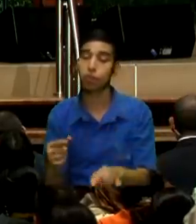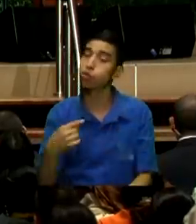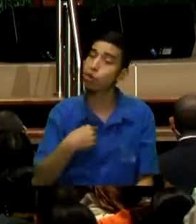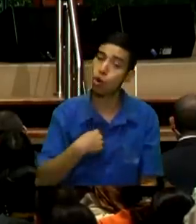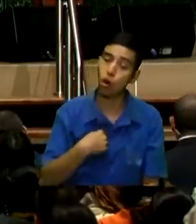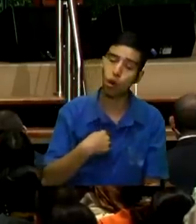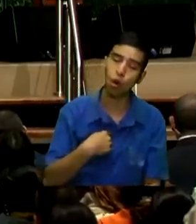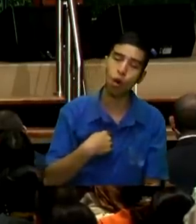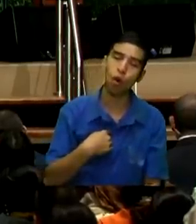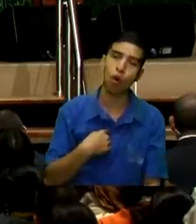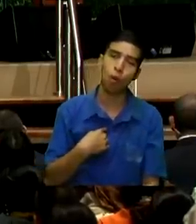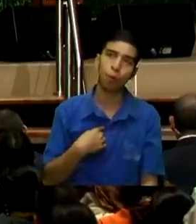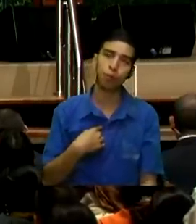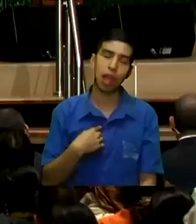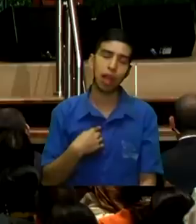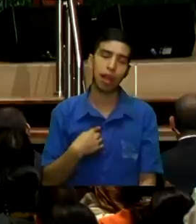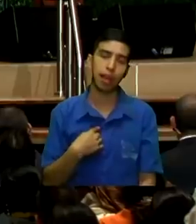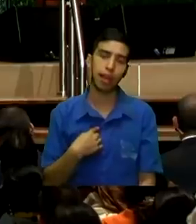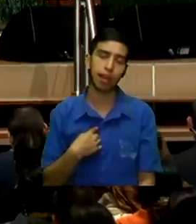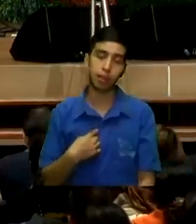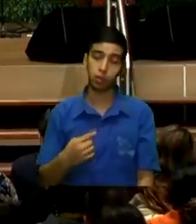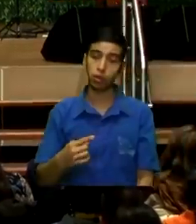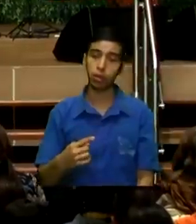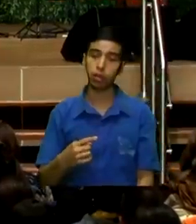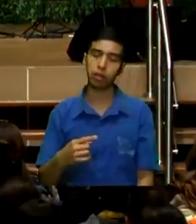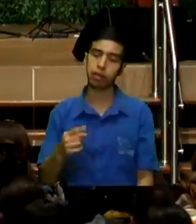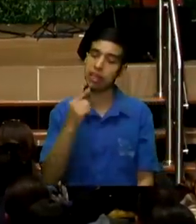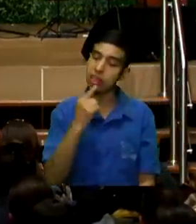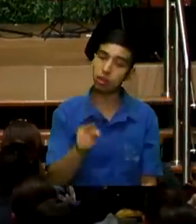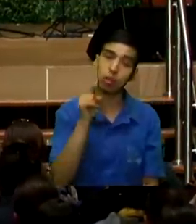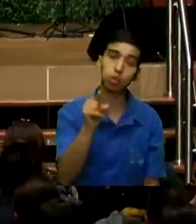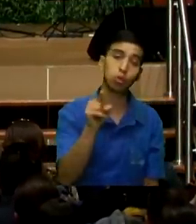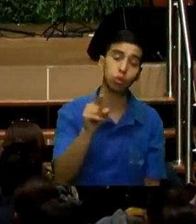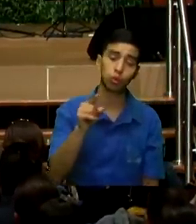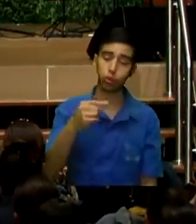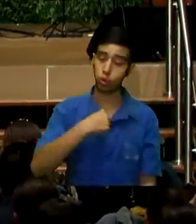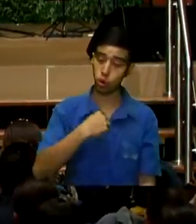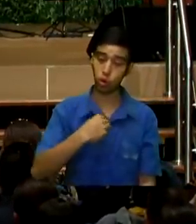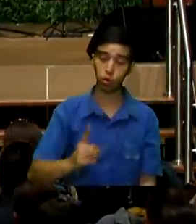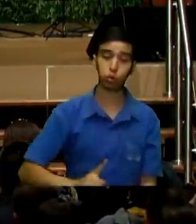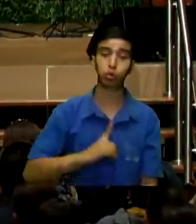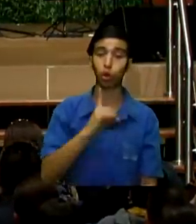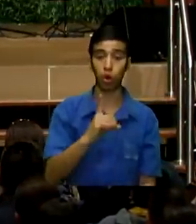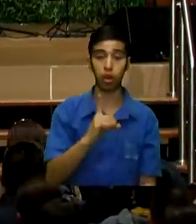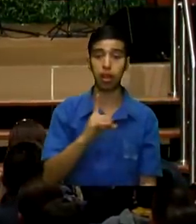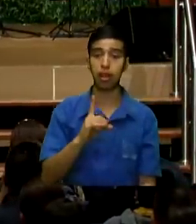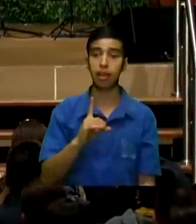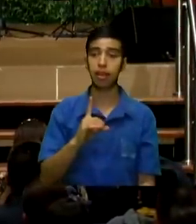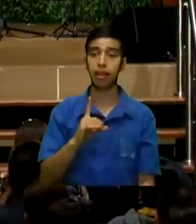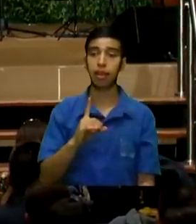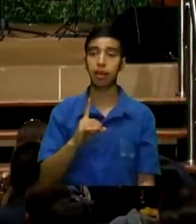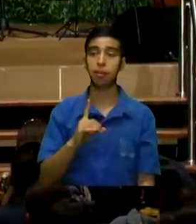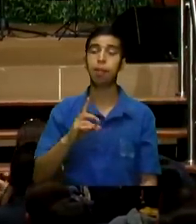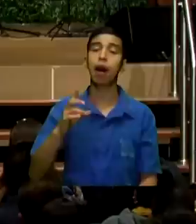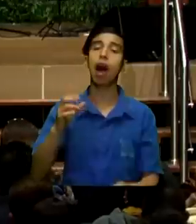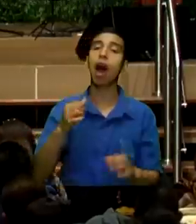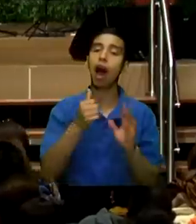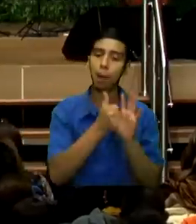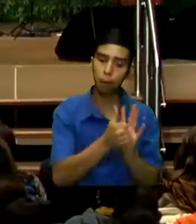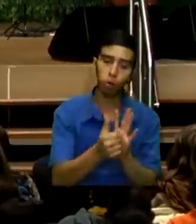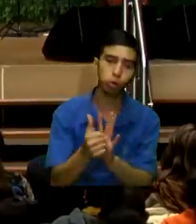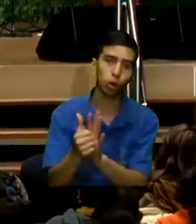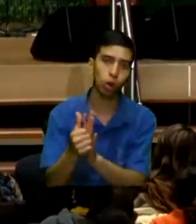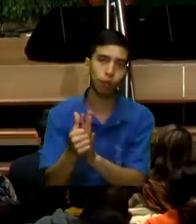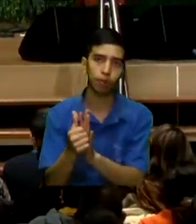sos la prueba viviente de que no fui el último de los apóstoles, porque tú también eres apóstol. Por eso escribimos